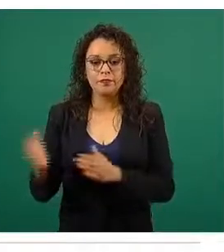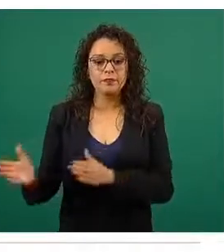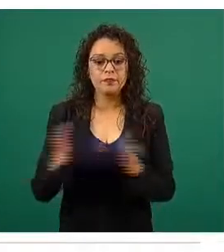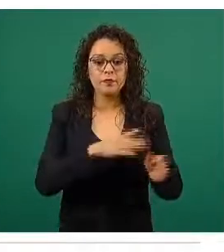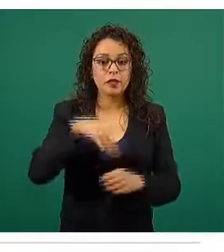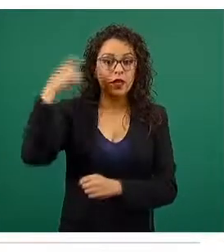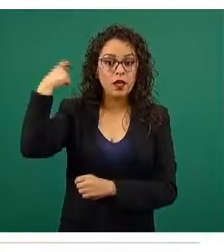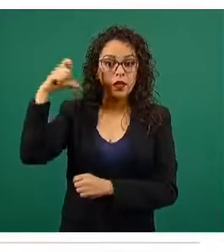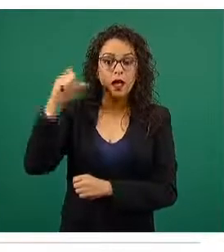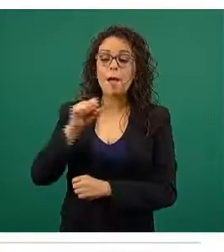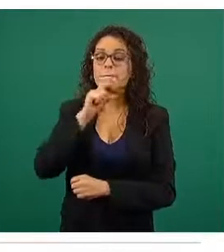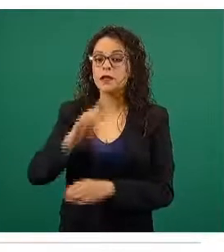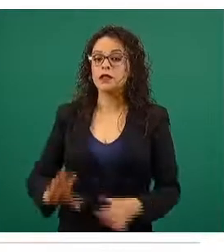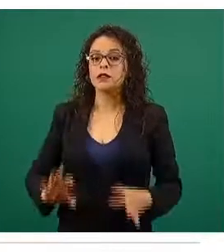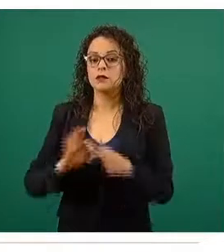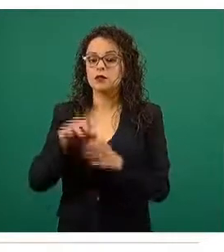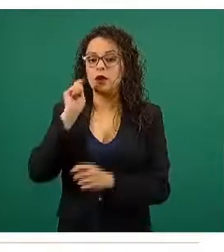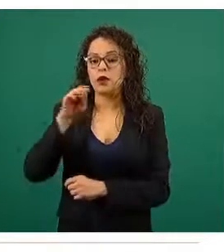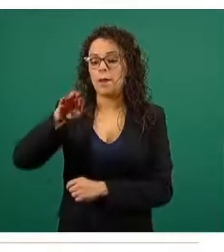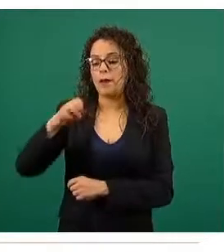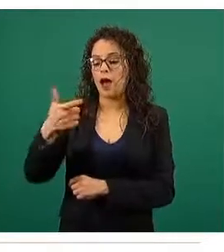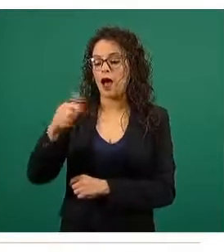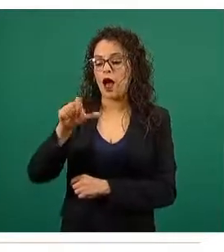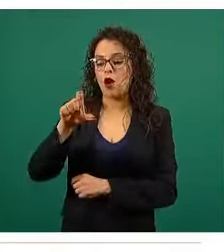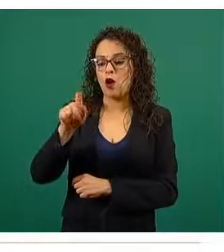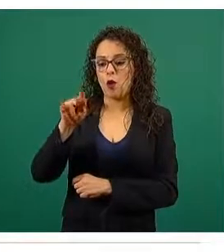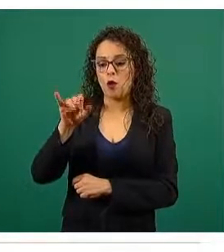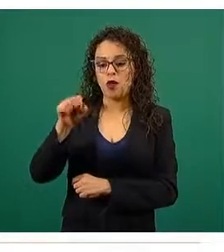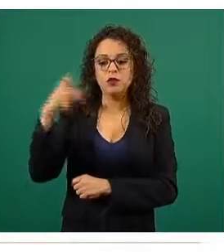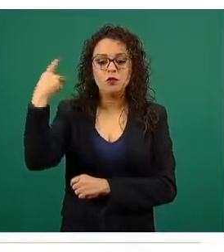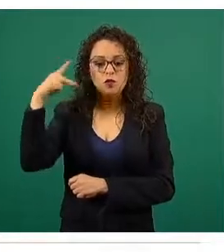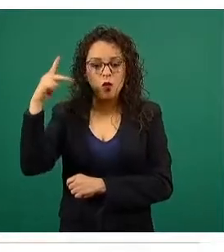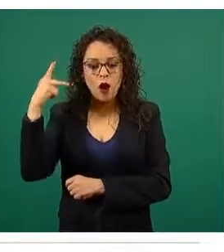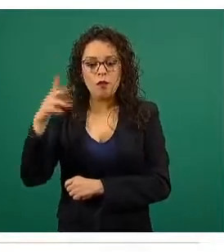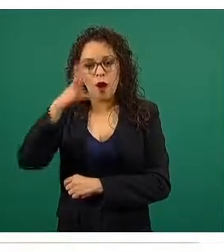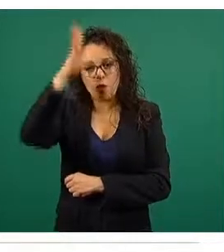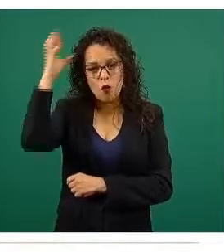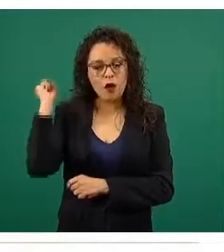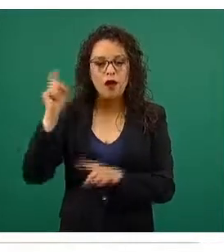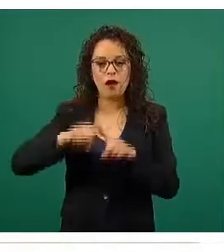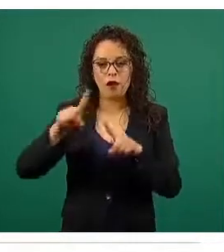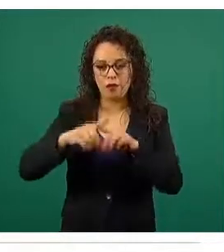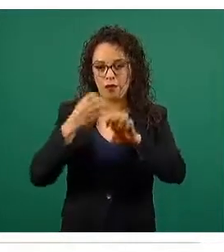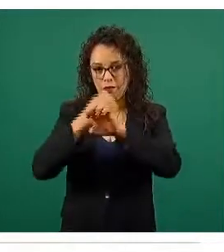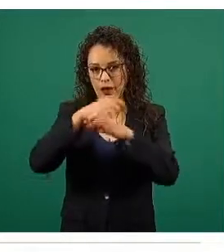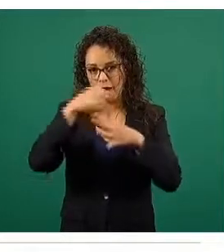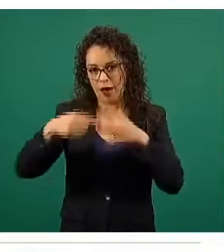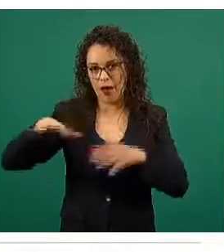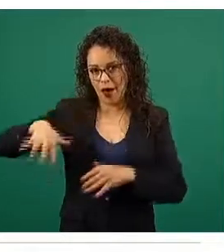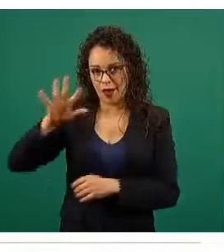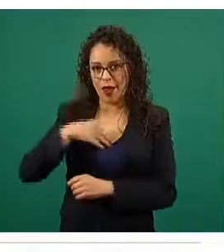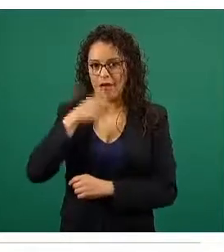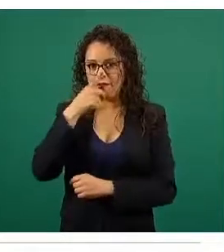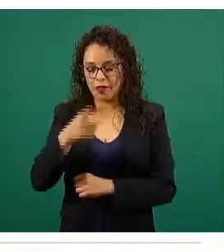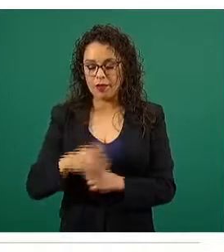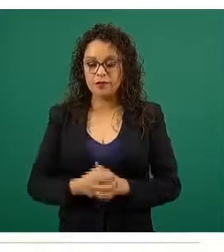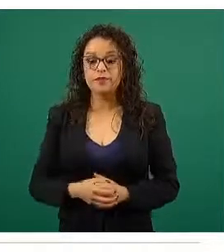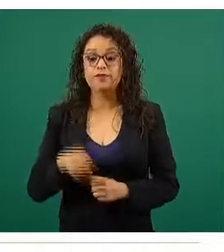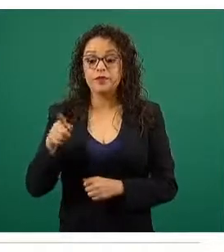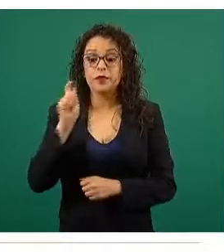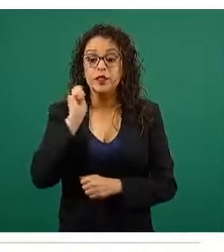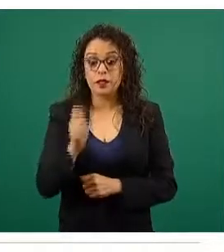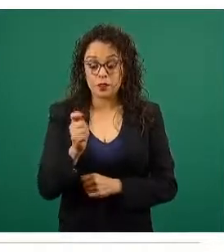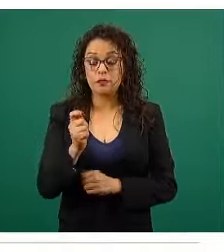con Puebla, Morelos y los otros estados mencionados. Tendencia progresiva de ascenso desde el